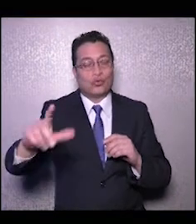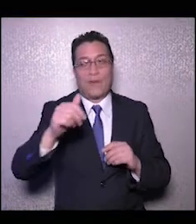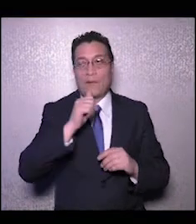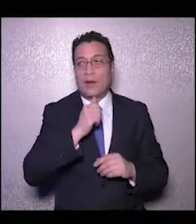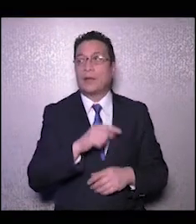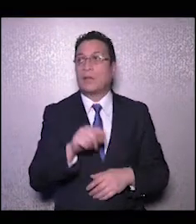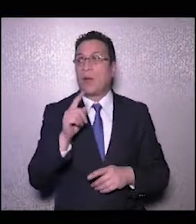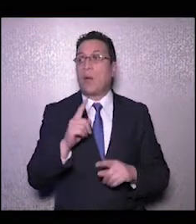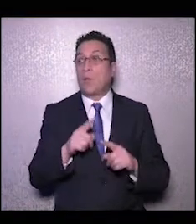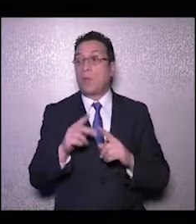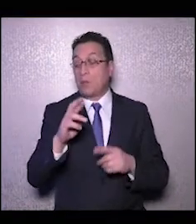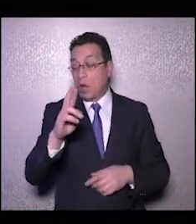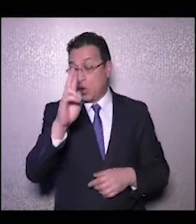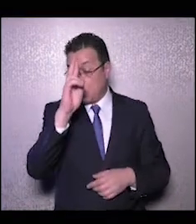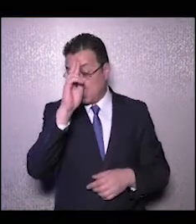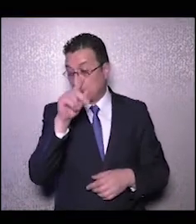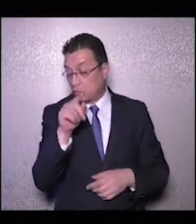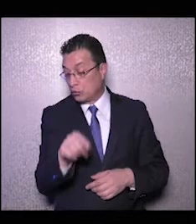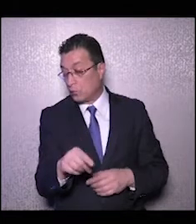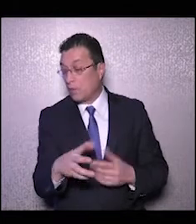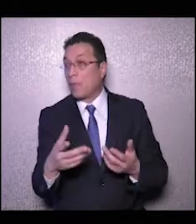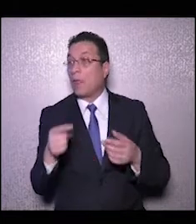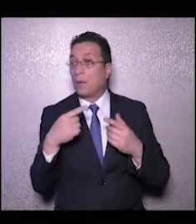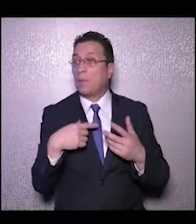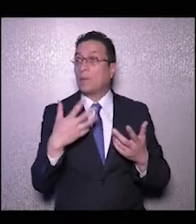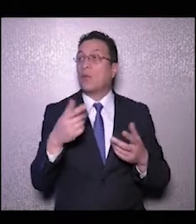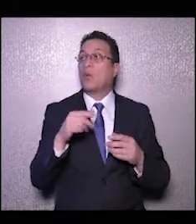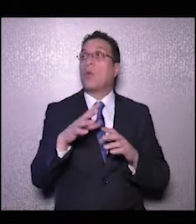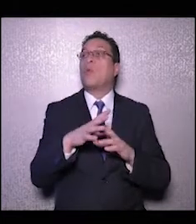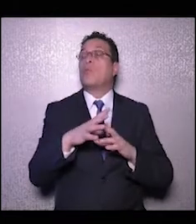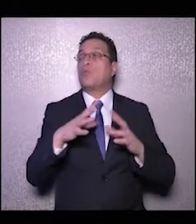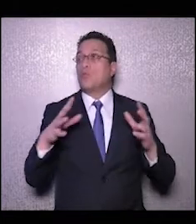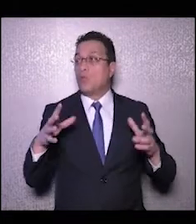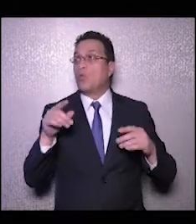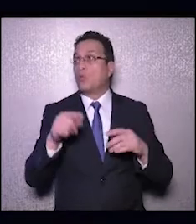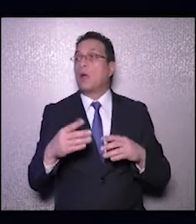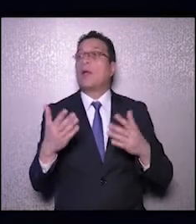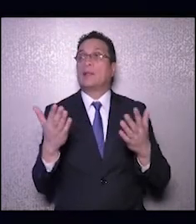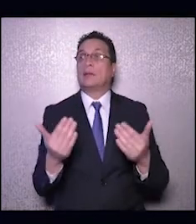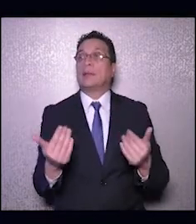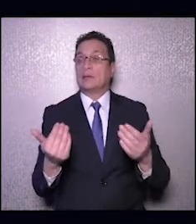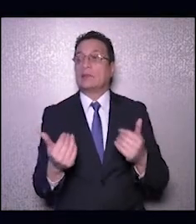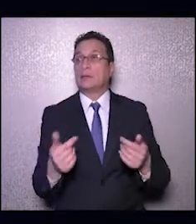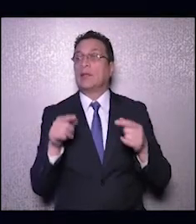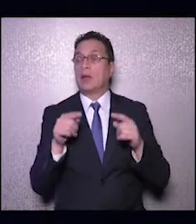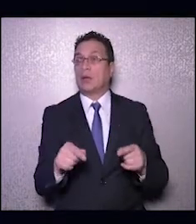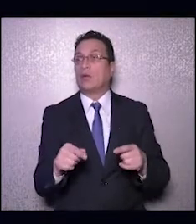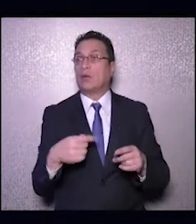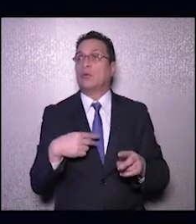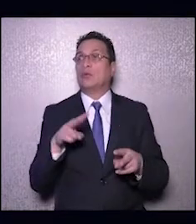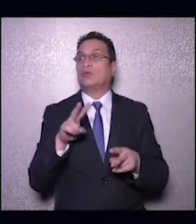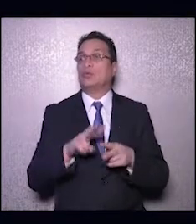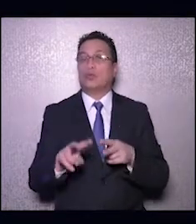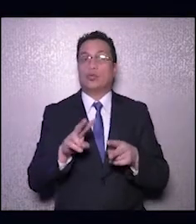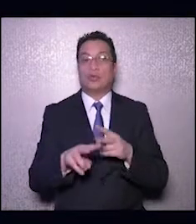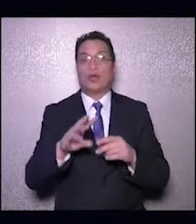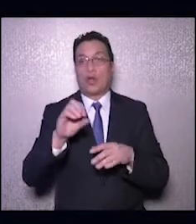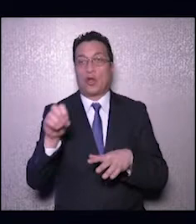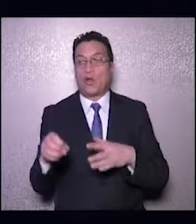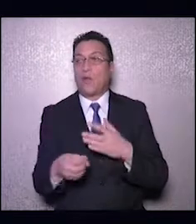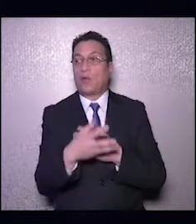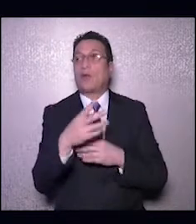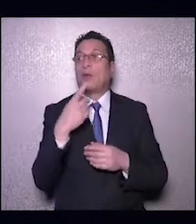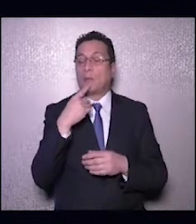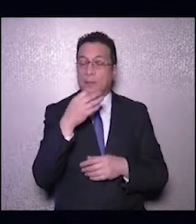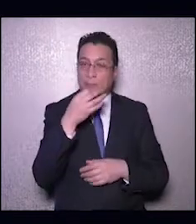Y es curioso porque es un ambiente en el que estamos muy necesitados de soluciones innovadoras. Y quiero dejar